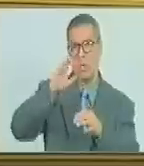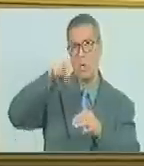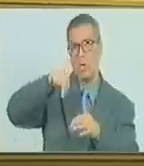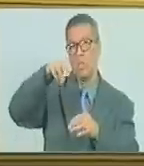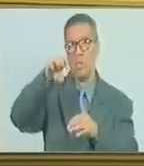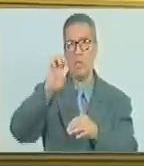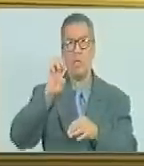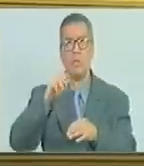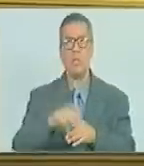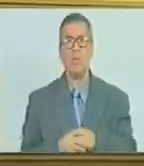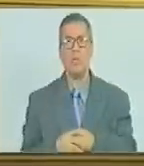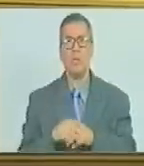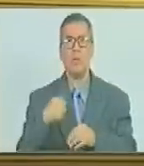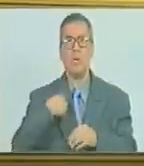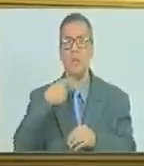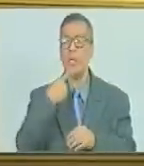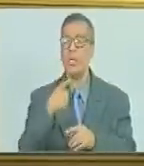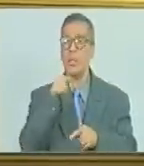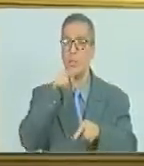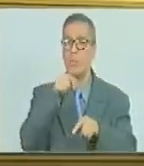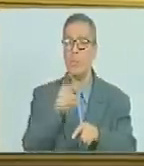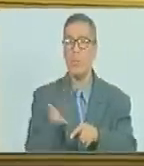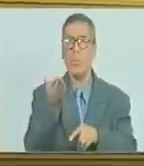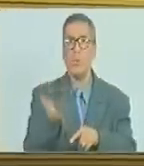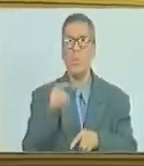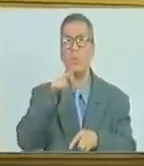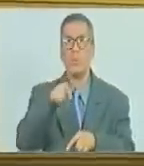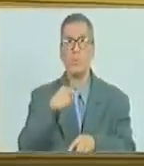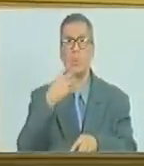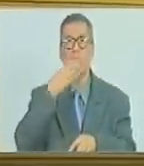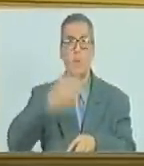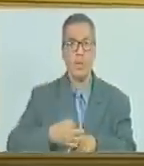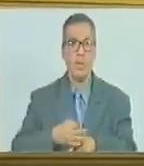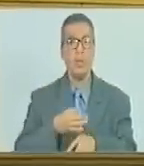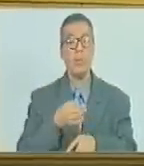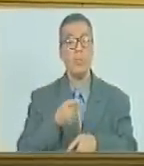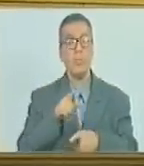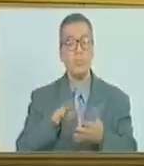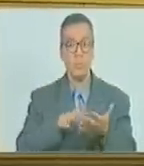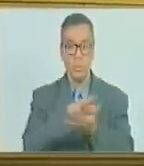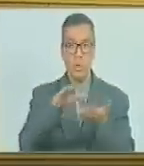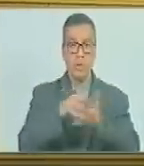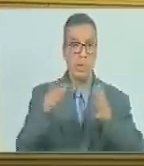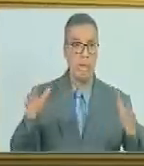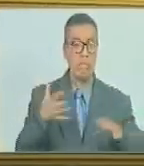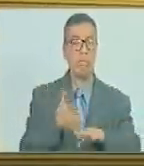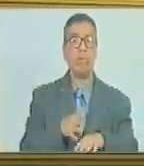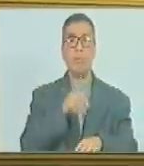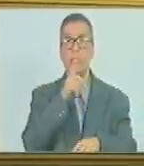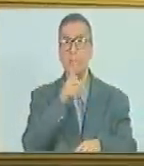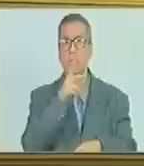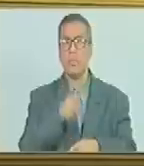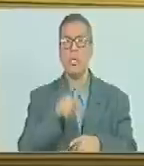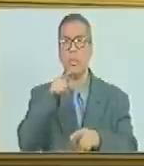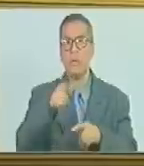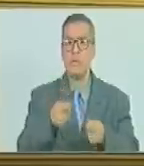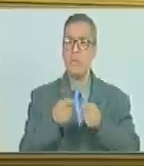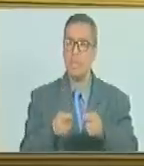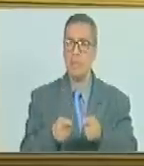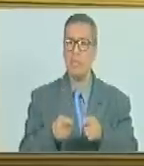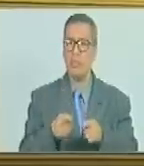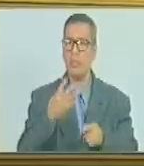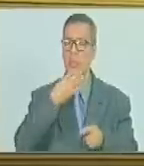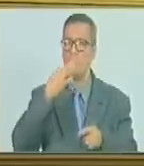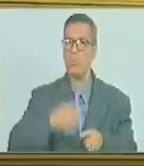Electoral. Y aquí hay un elemento importante, porque sí reviste cierta gravedad, y es que de algún modo ustedes están tratando de